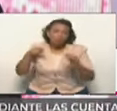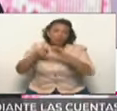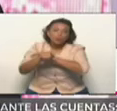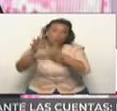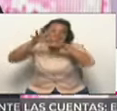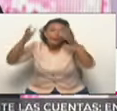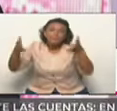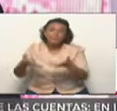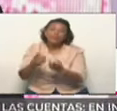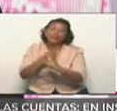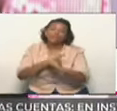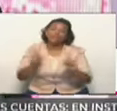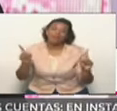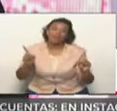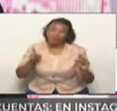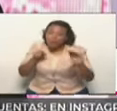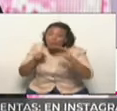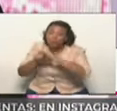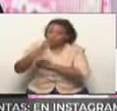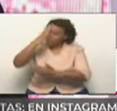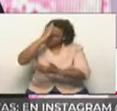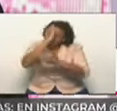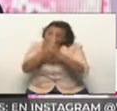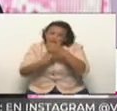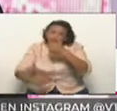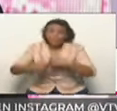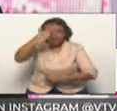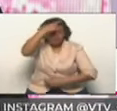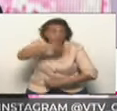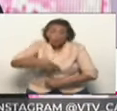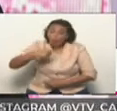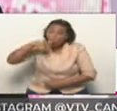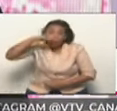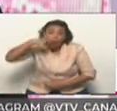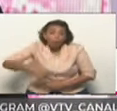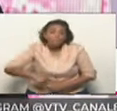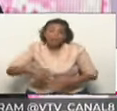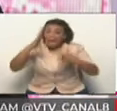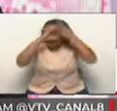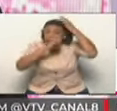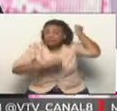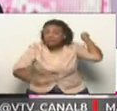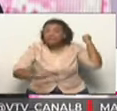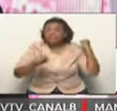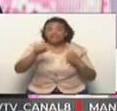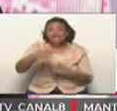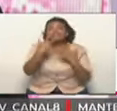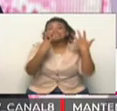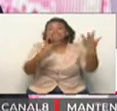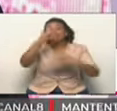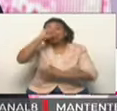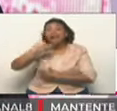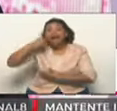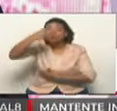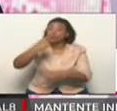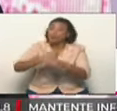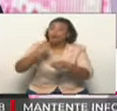mundo. Modestamente, este obrero que está aquí fue canciller de Chávez casi 7 años.